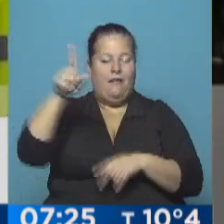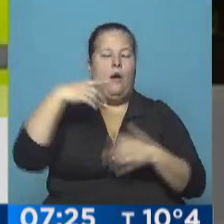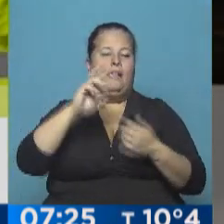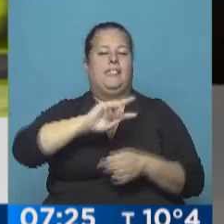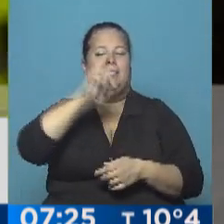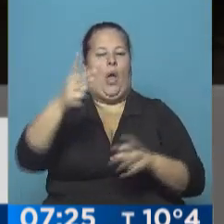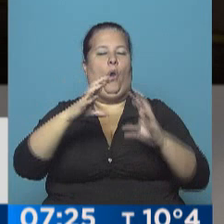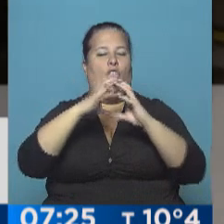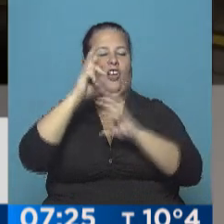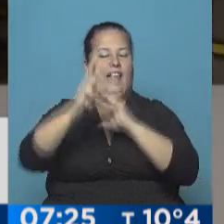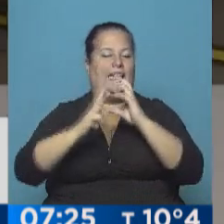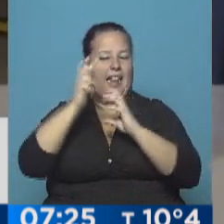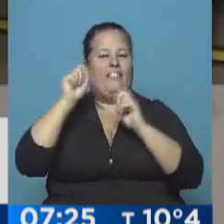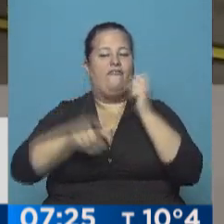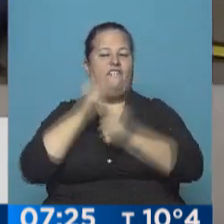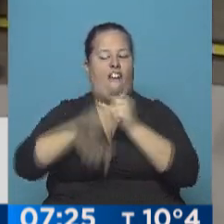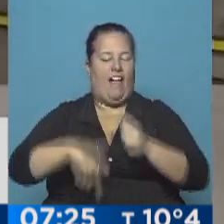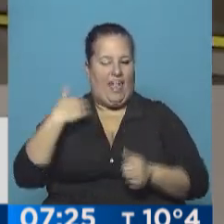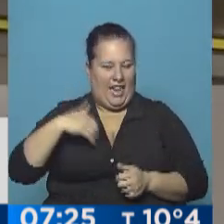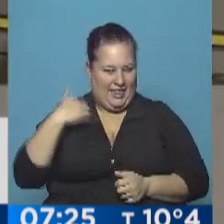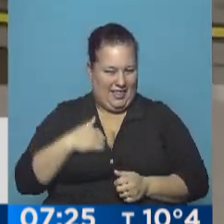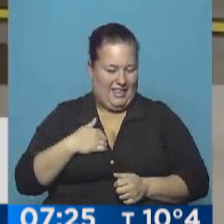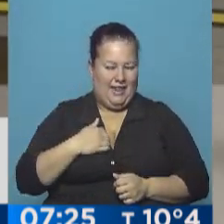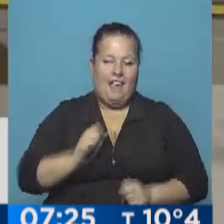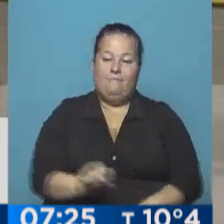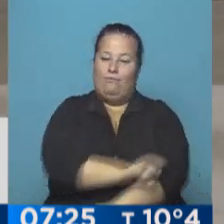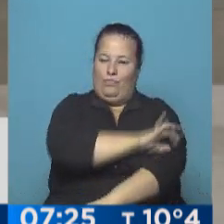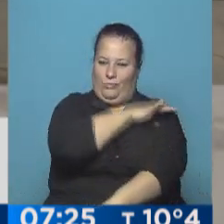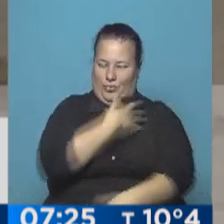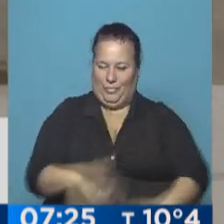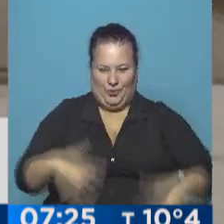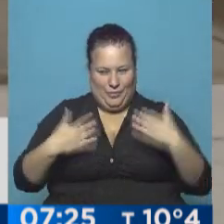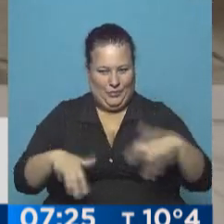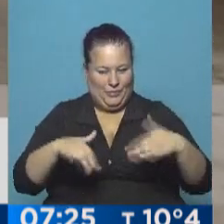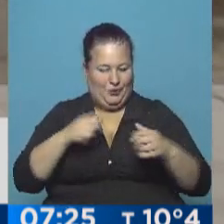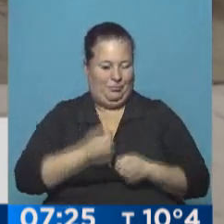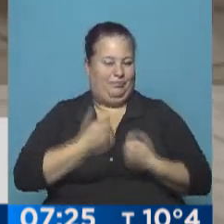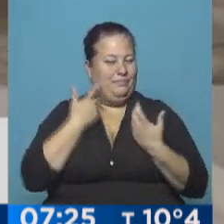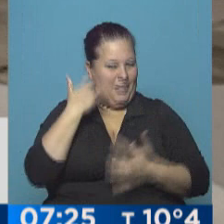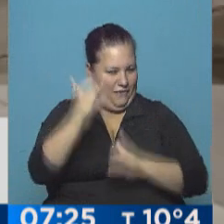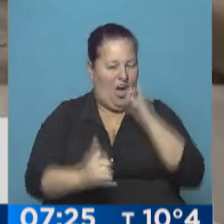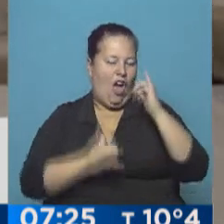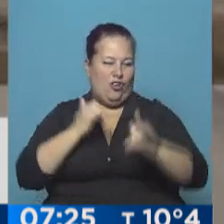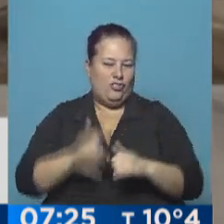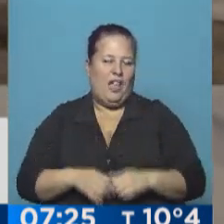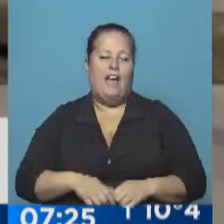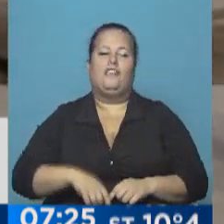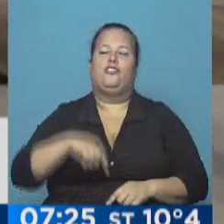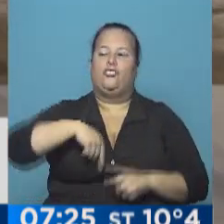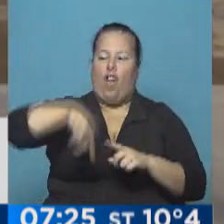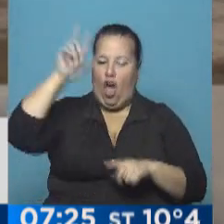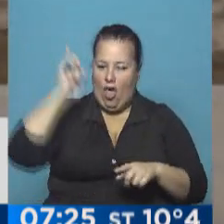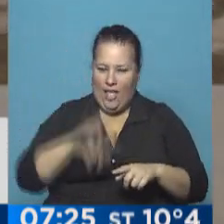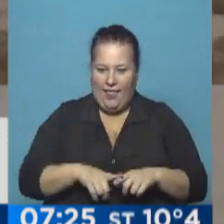segundo satélite de fabricación nacional es una emoción impresionante que se lo vamos a contar durante toda la